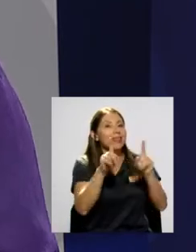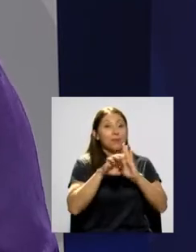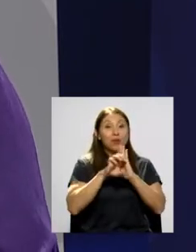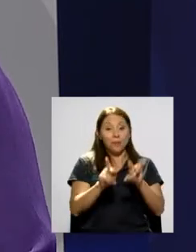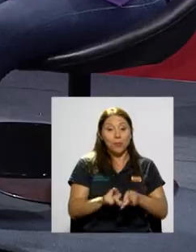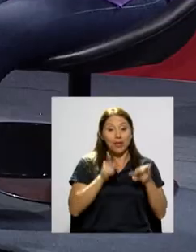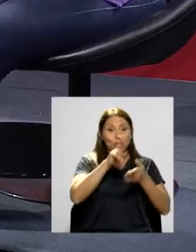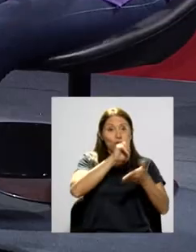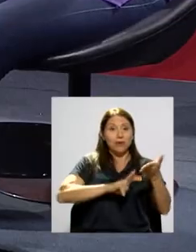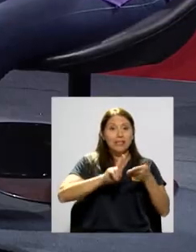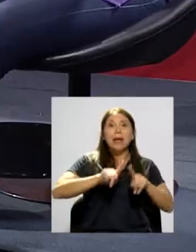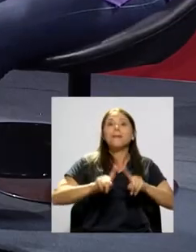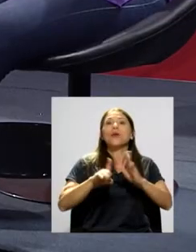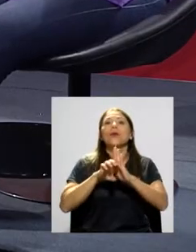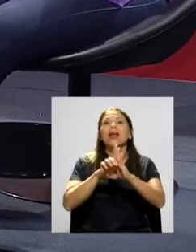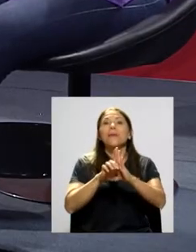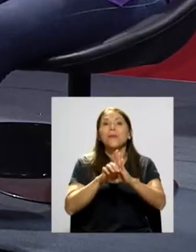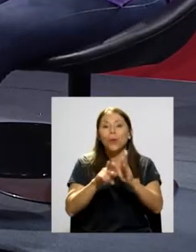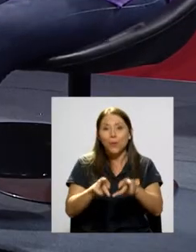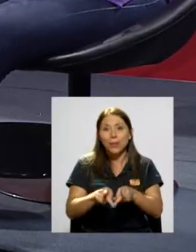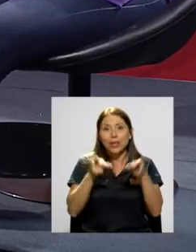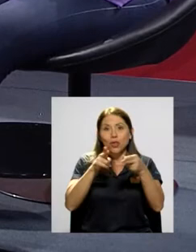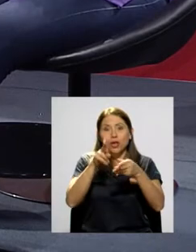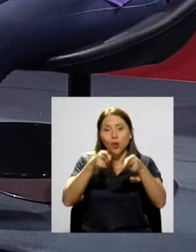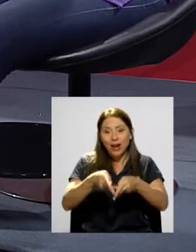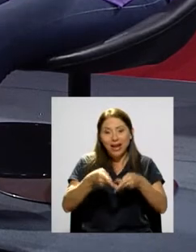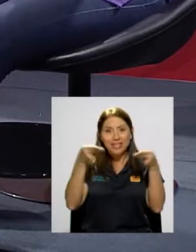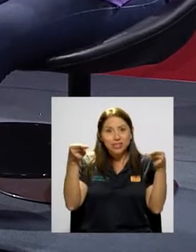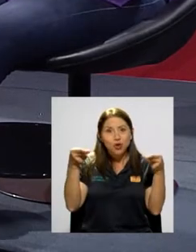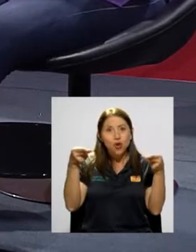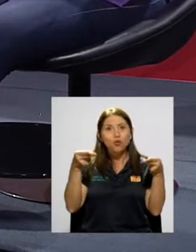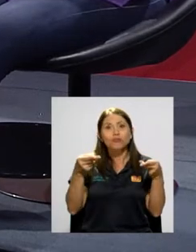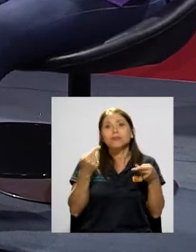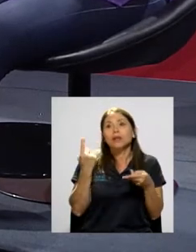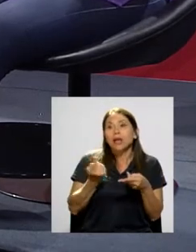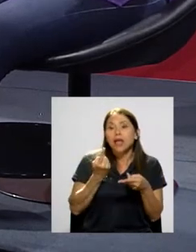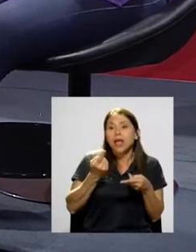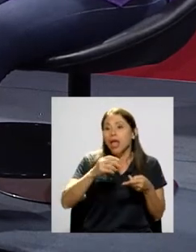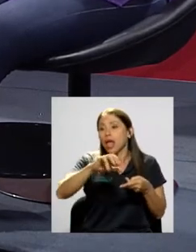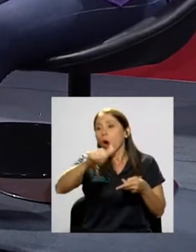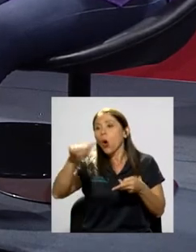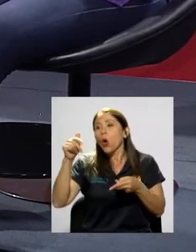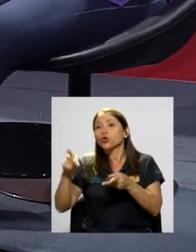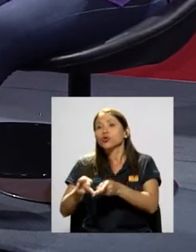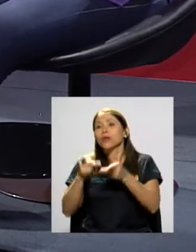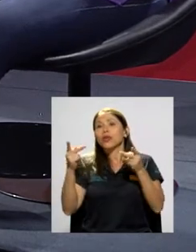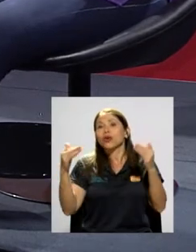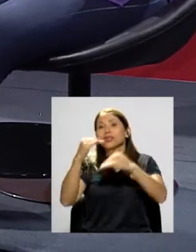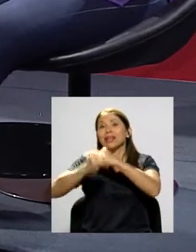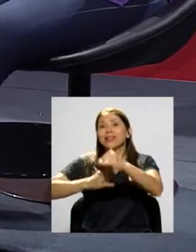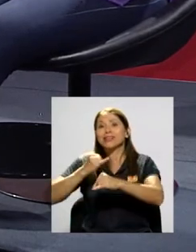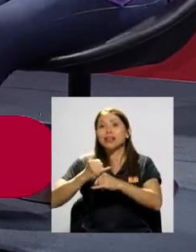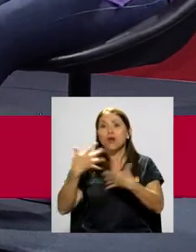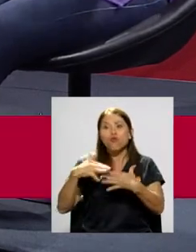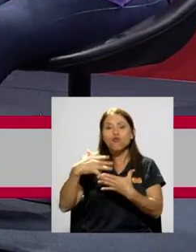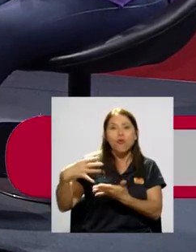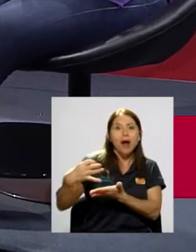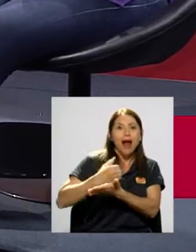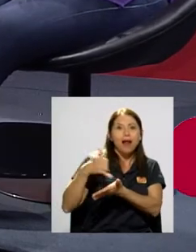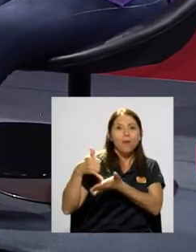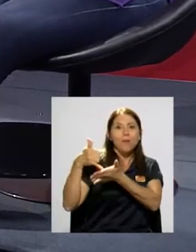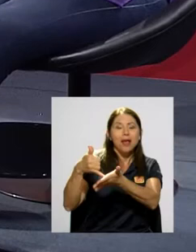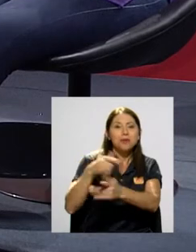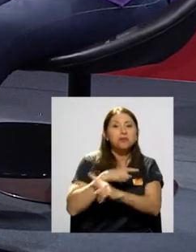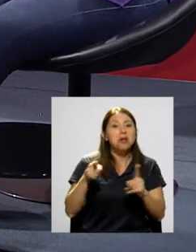La Nación pasó por encimita un escándalo que ganó Pulitzer para otros periódicos a nivel internacional, uh-huh, uh-huh, ¿verdad? En el caso